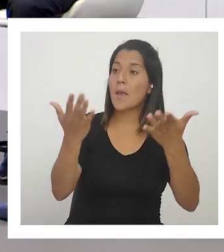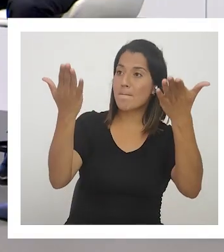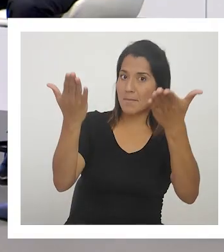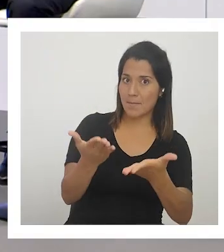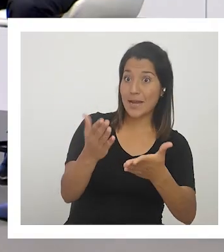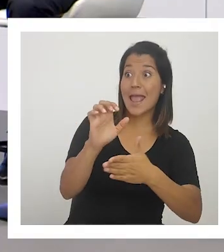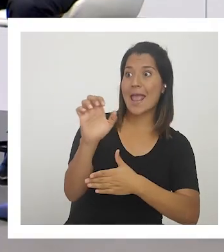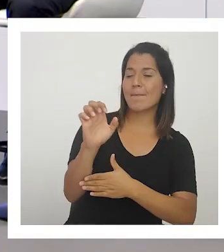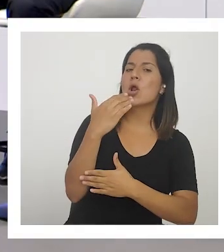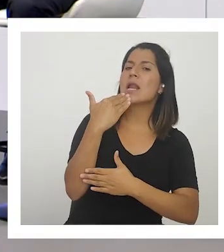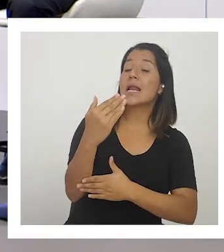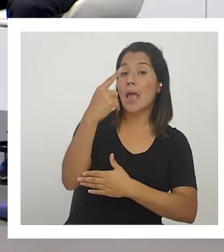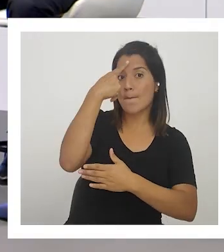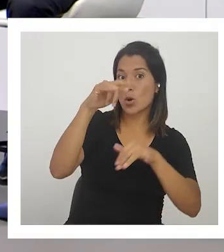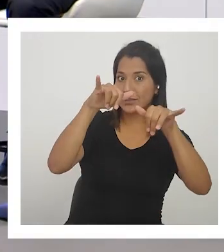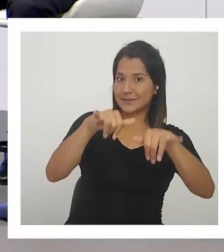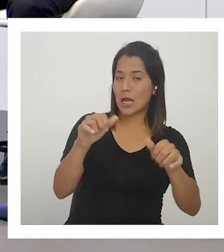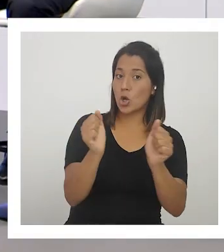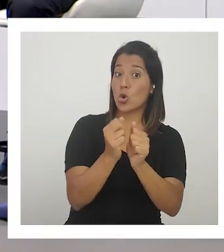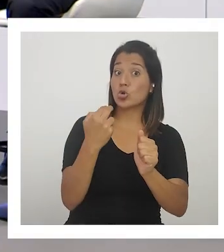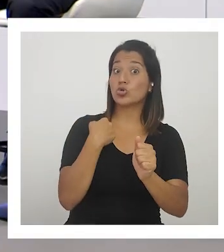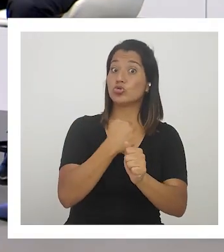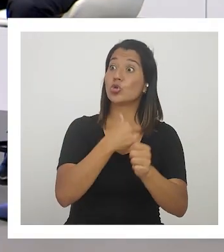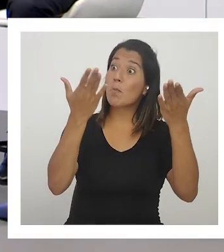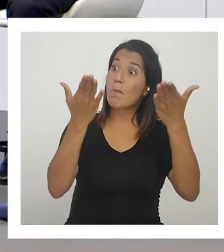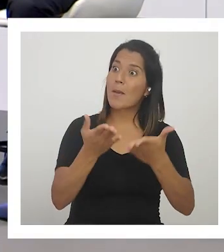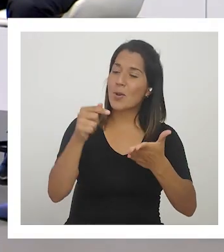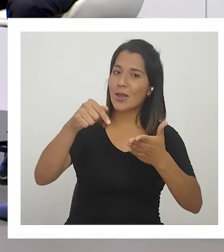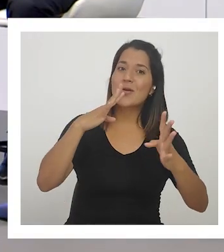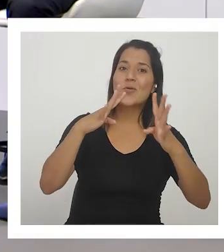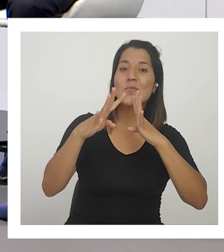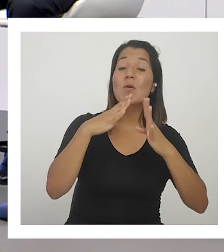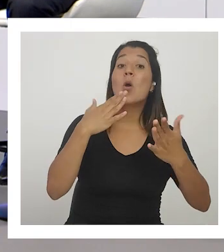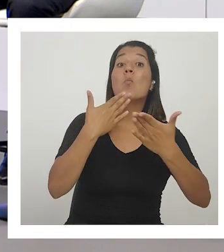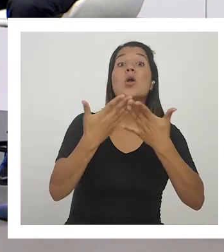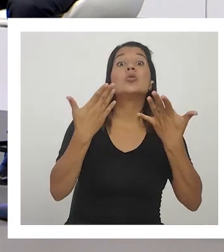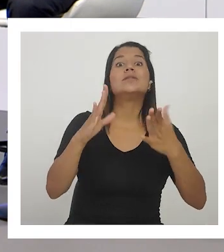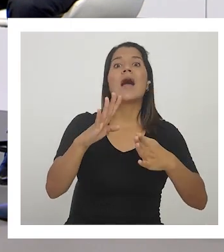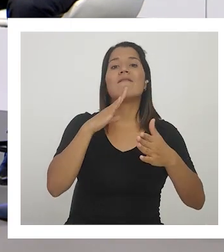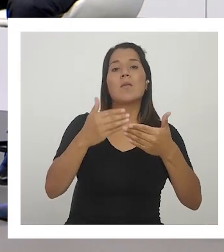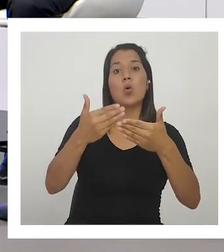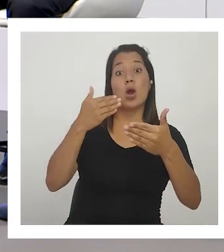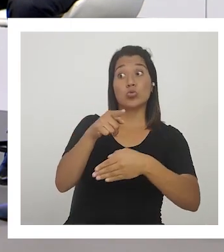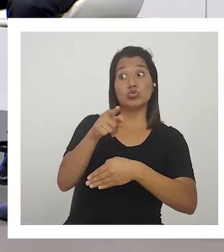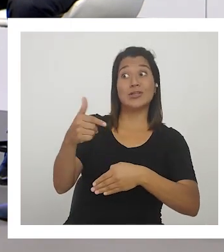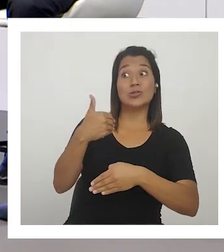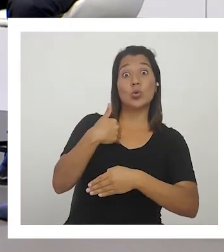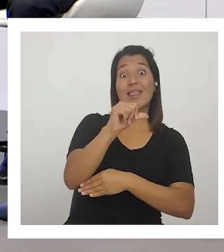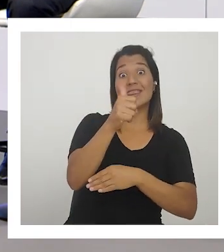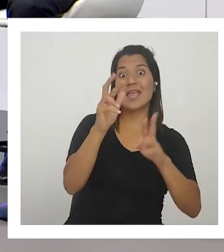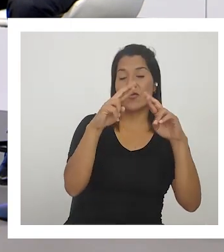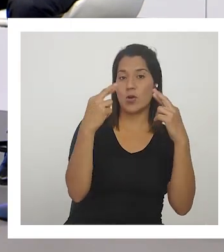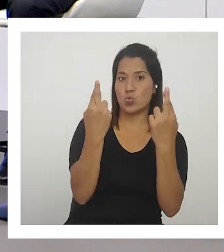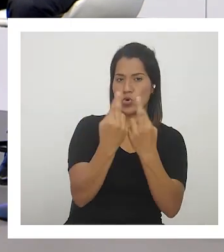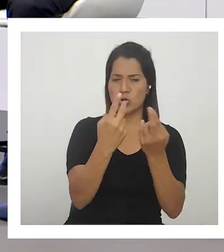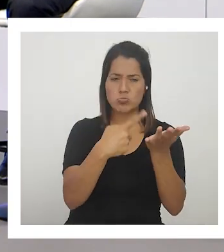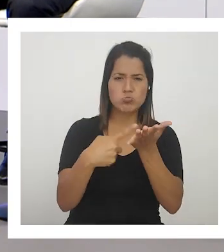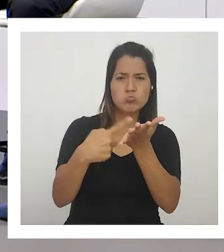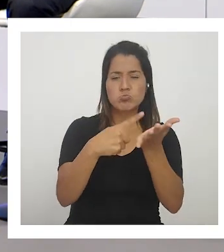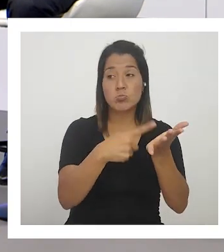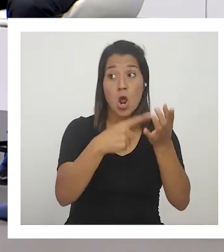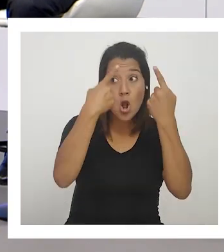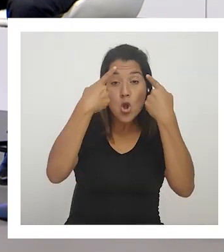Emanuel. Gracias por estar con nosotros. Bienvenido a Conversamos. Bueno, ya lo decíamos, 10 sesiones de trabajo. Al final logran una reducción de